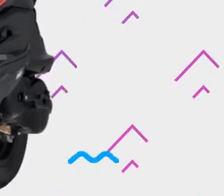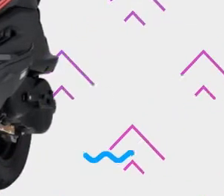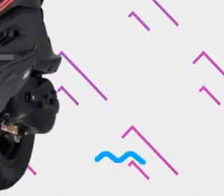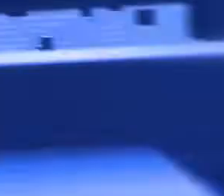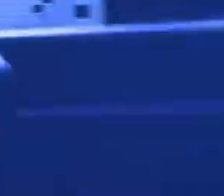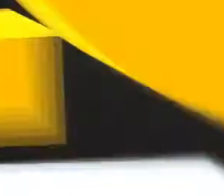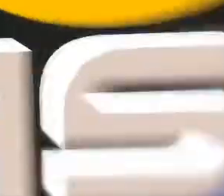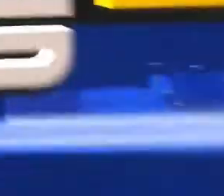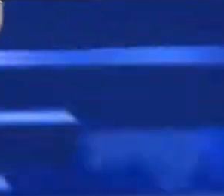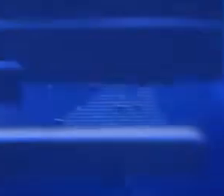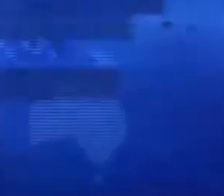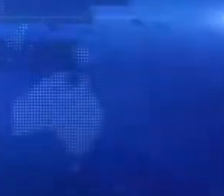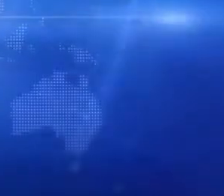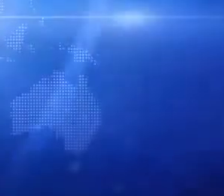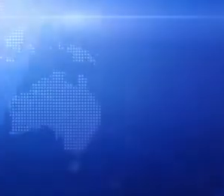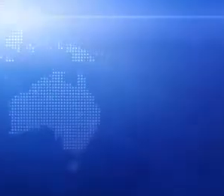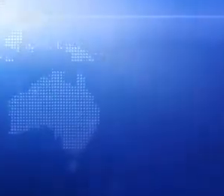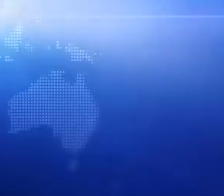más.